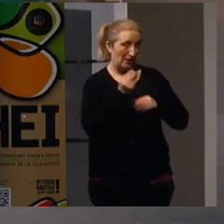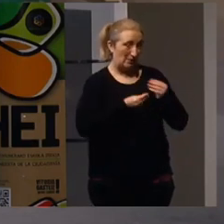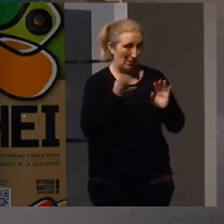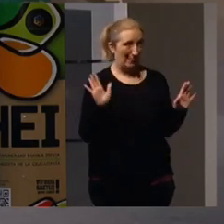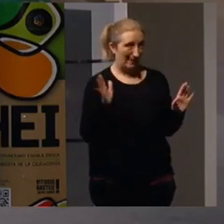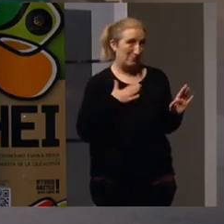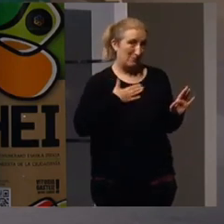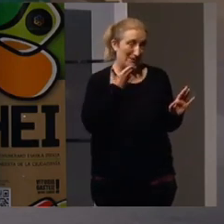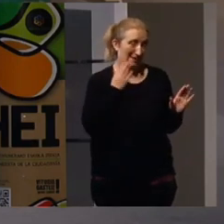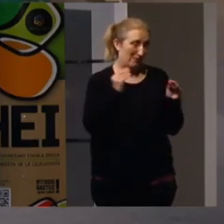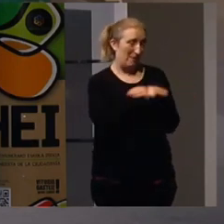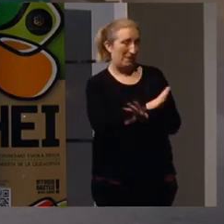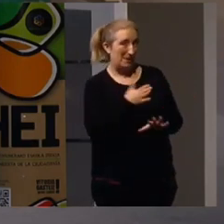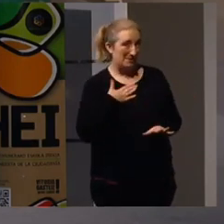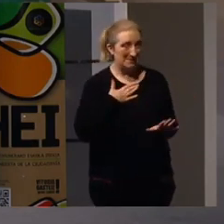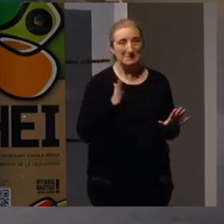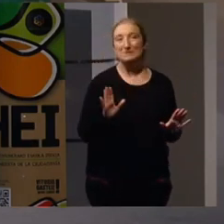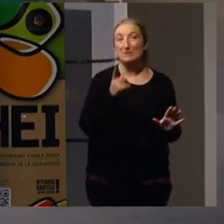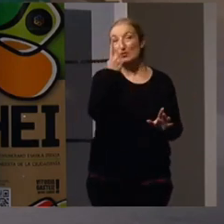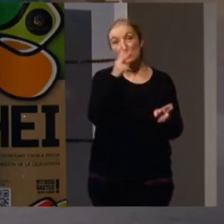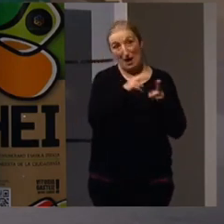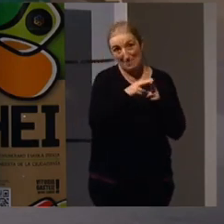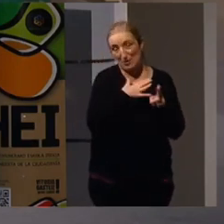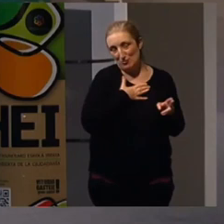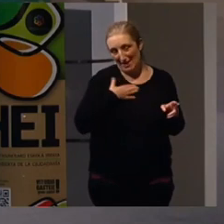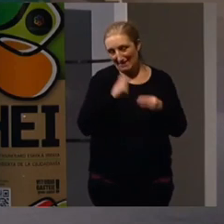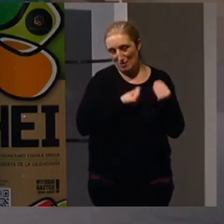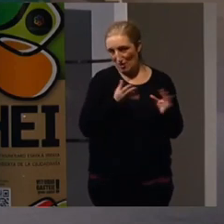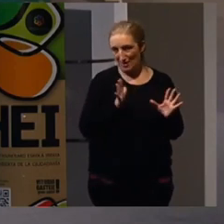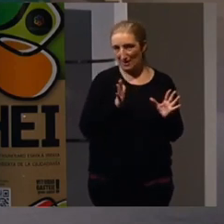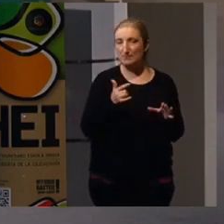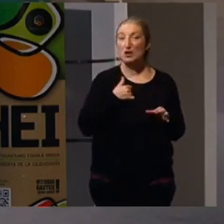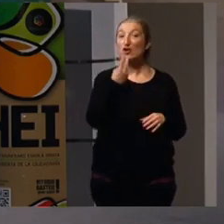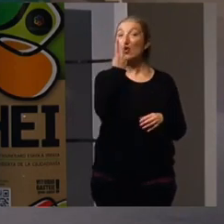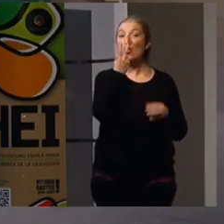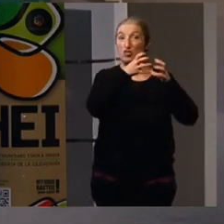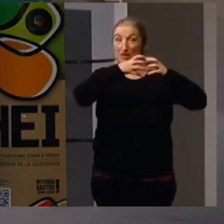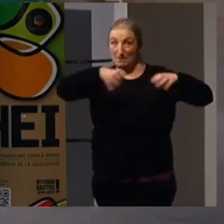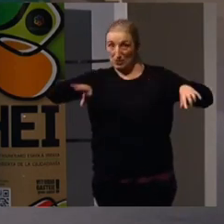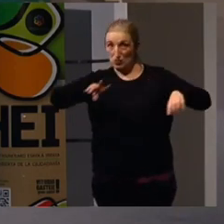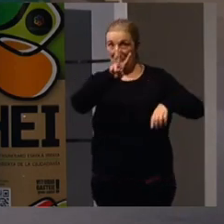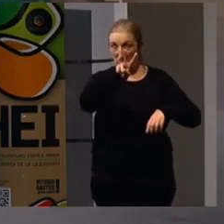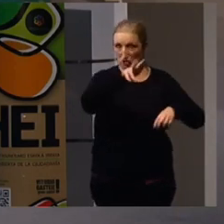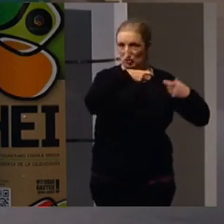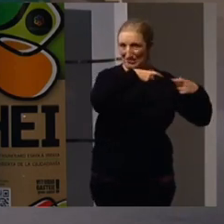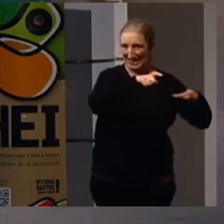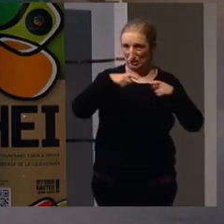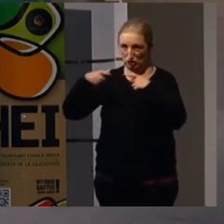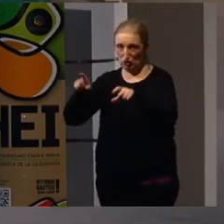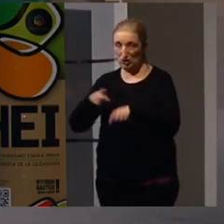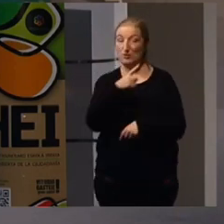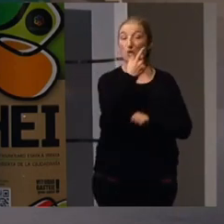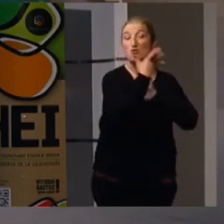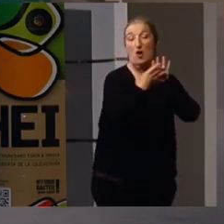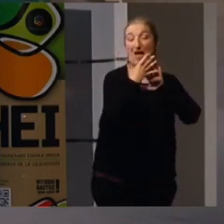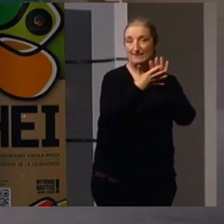voy a hacer. O quiero hacer pocas, pero una por lo menos. Esto lo divido en dos sectores. Uno, has